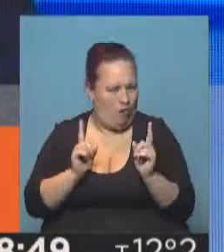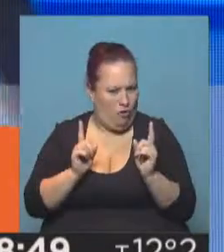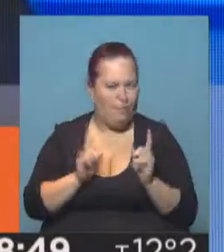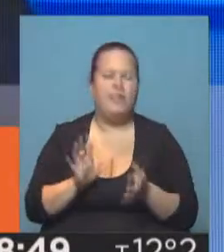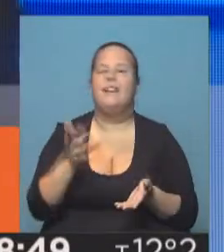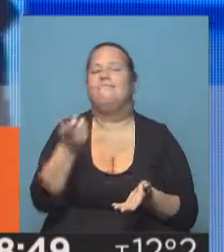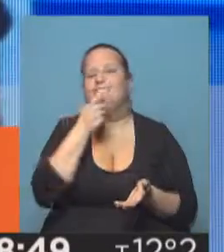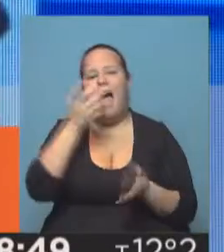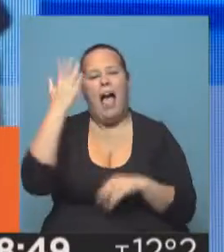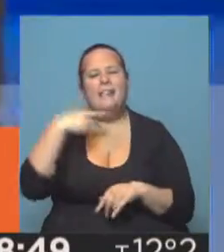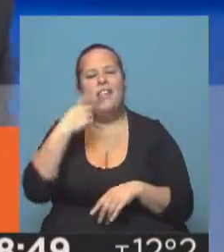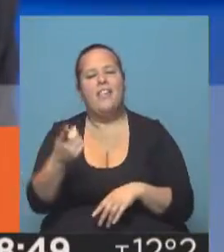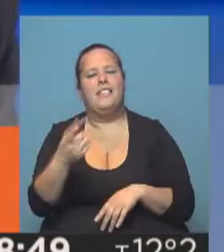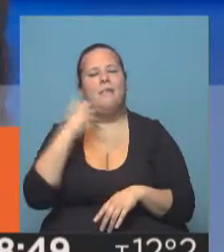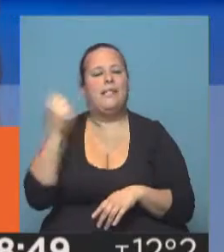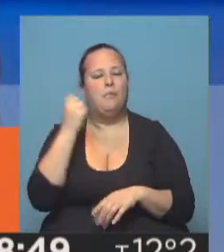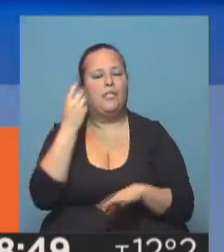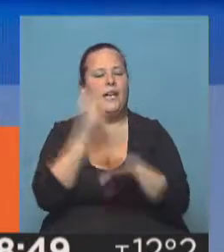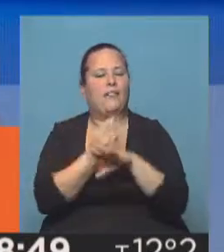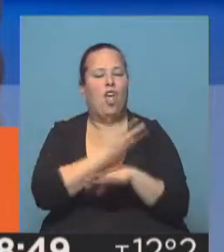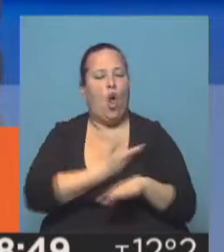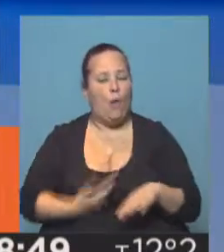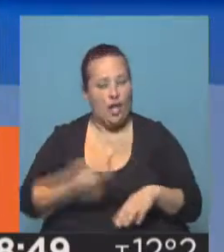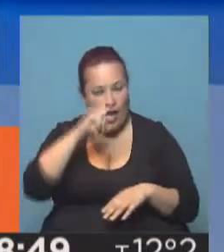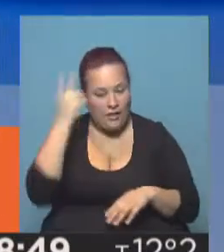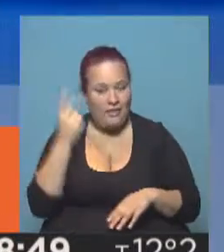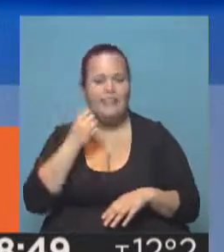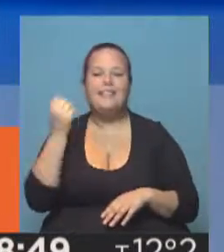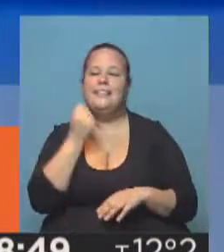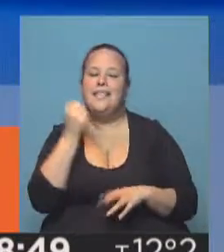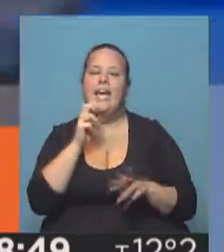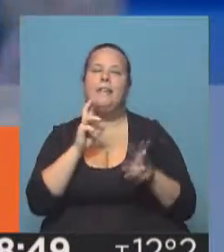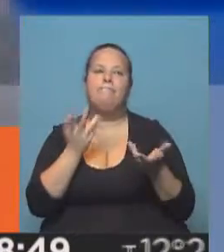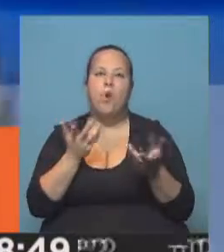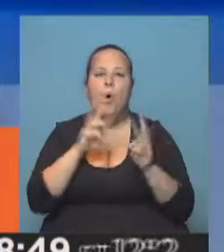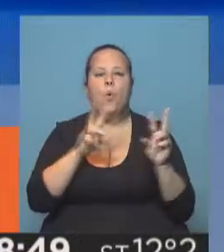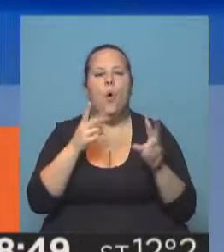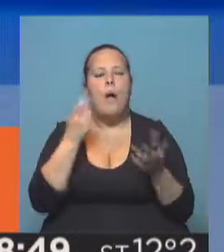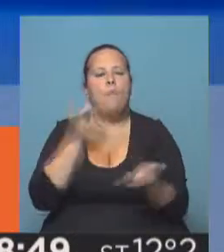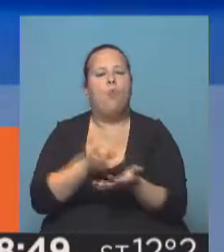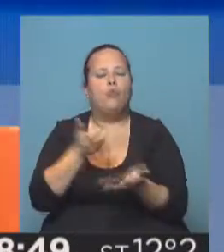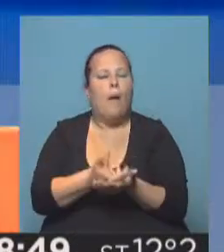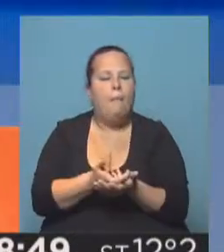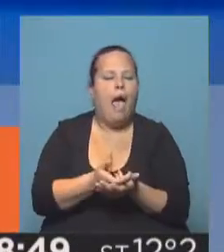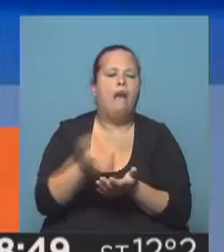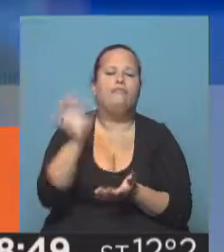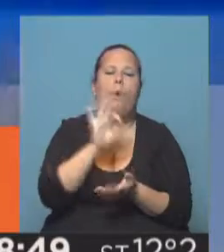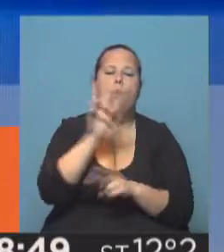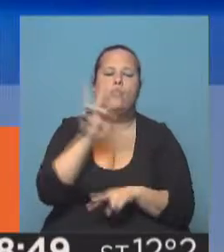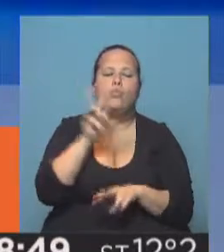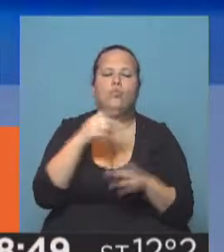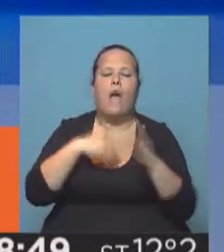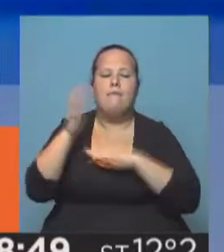por lo menos lo han señalado los principales referentes del gobierno nacional que quieren ponerle mucho dinero o generar mucha